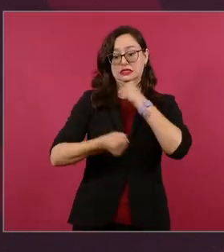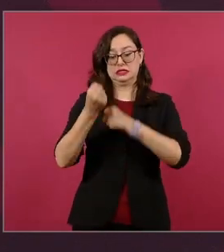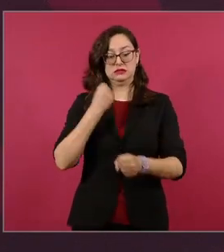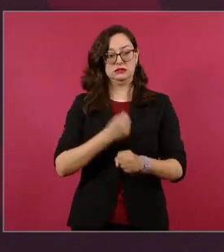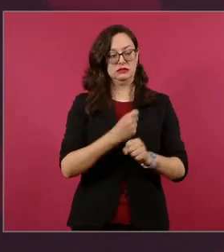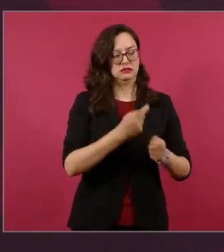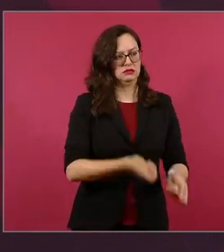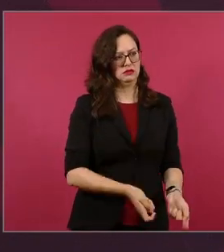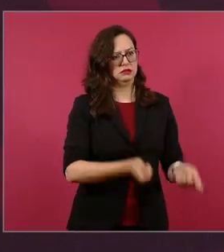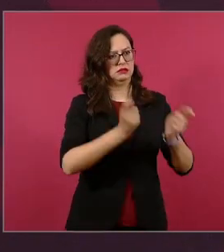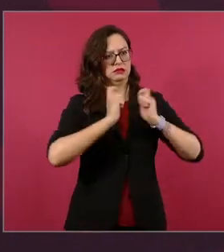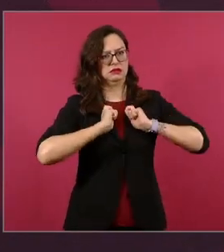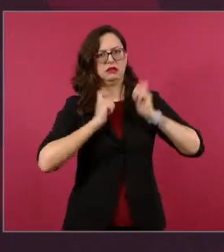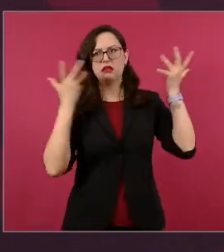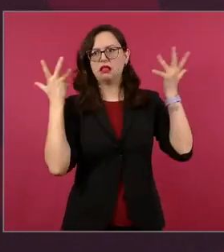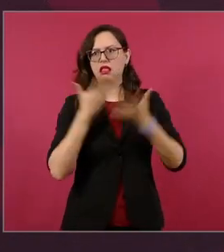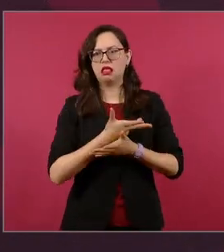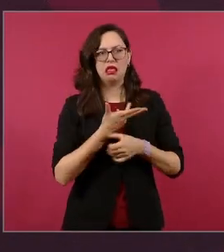vamos a